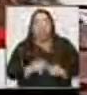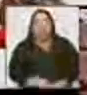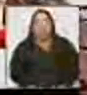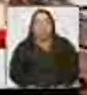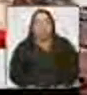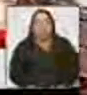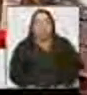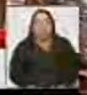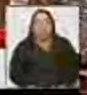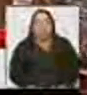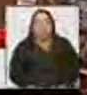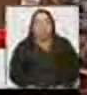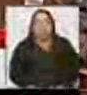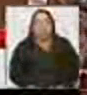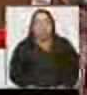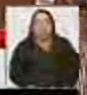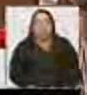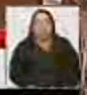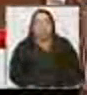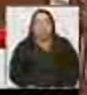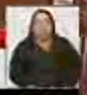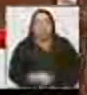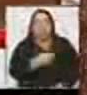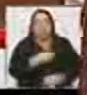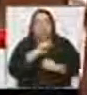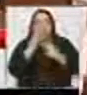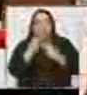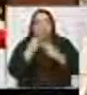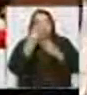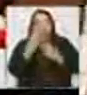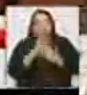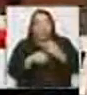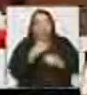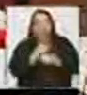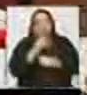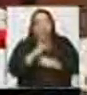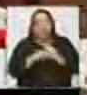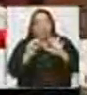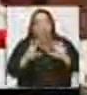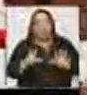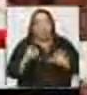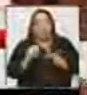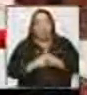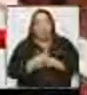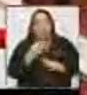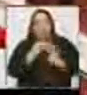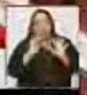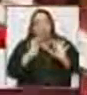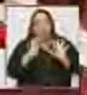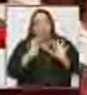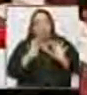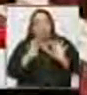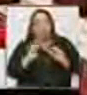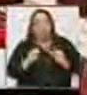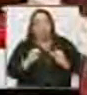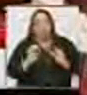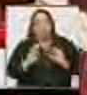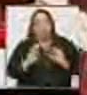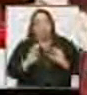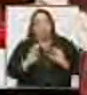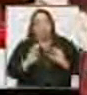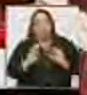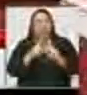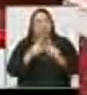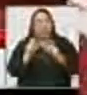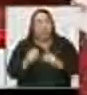democrático. Al respecto, el Ministerio de Cultura ha informado que en el año 2018 iniciaron 9 nuevos